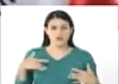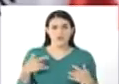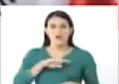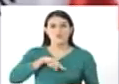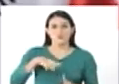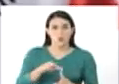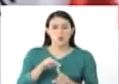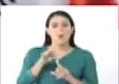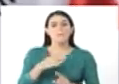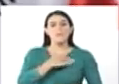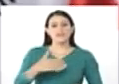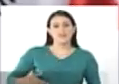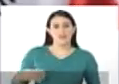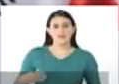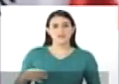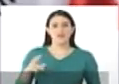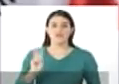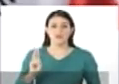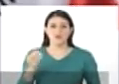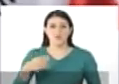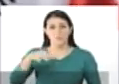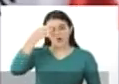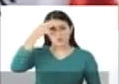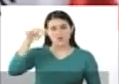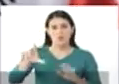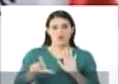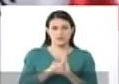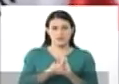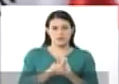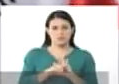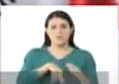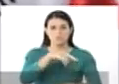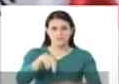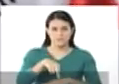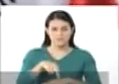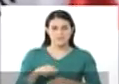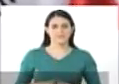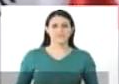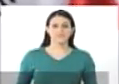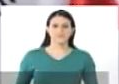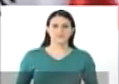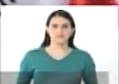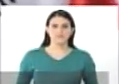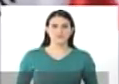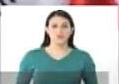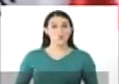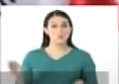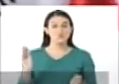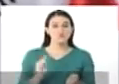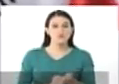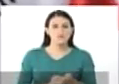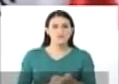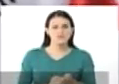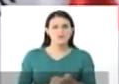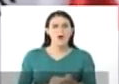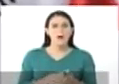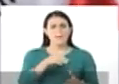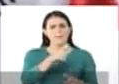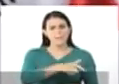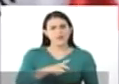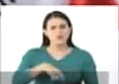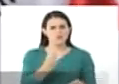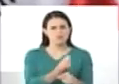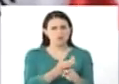domingo, cuando elegiremos al presidente de la República y a los consejos legislativos regionales. Una vez más,